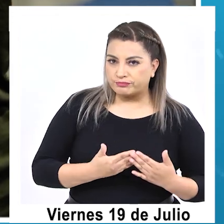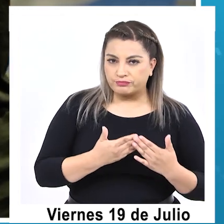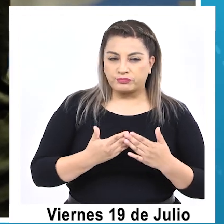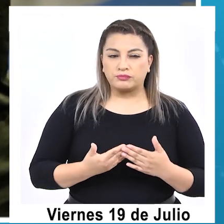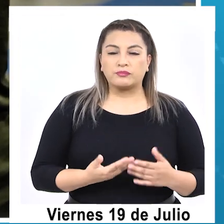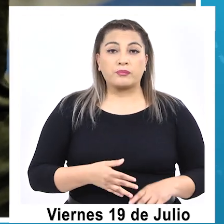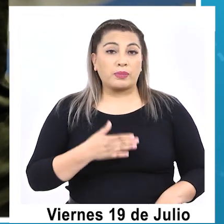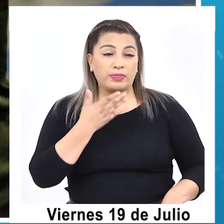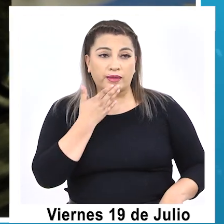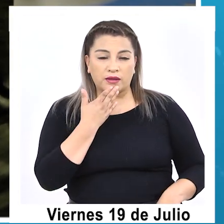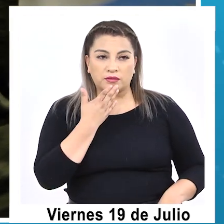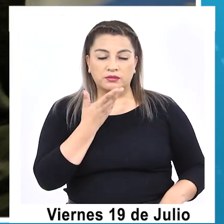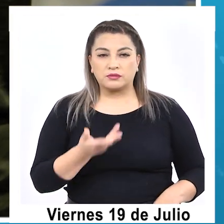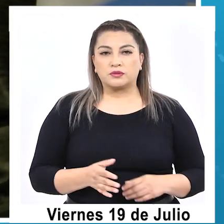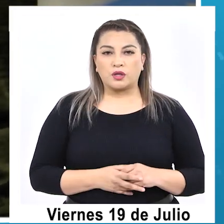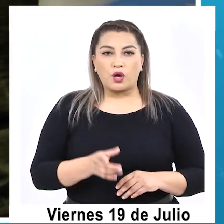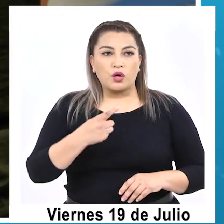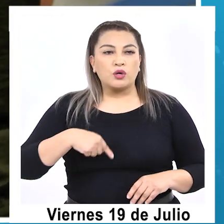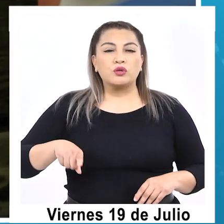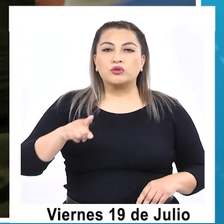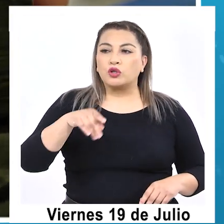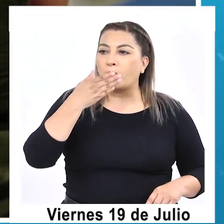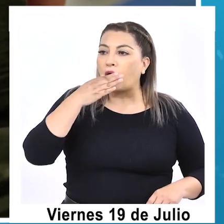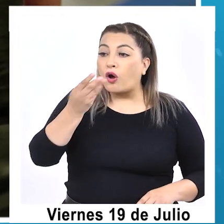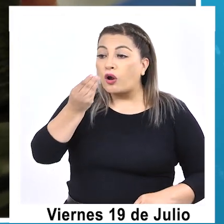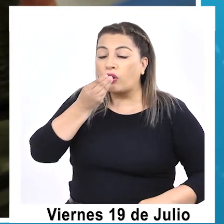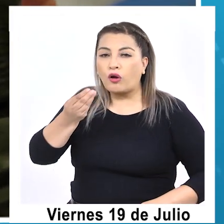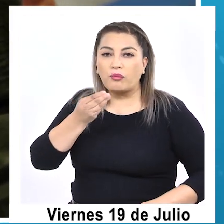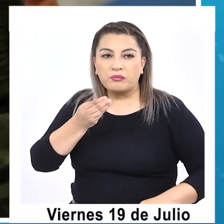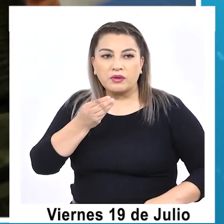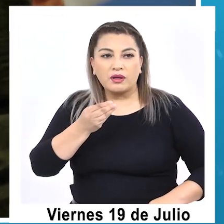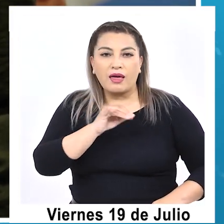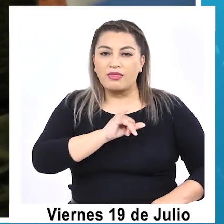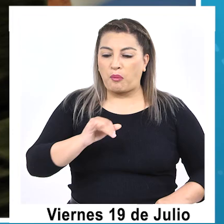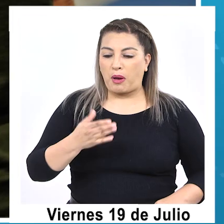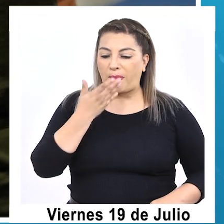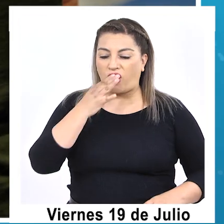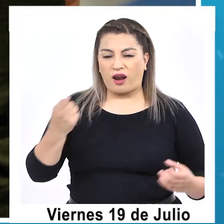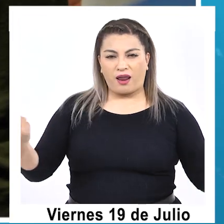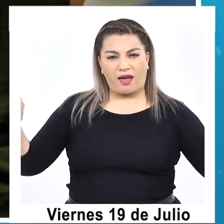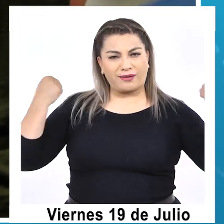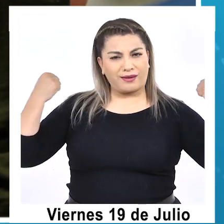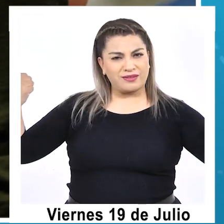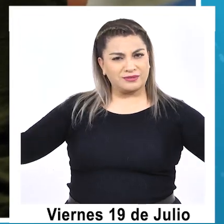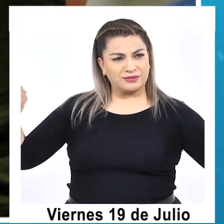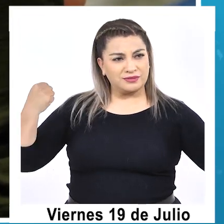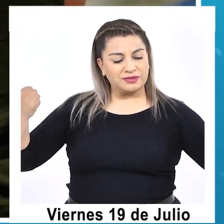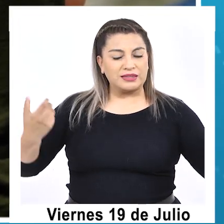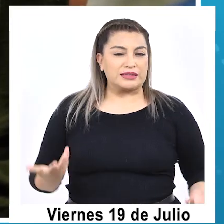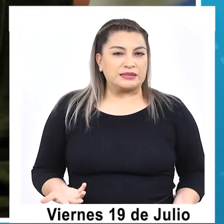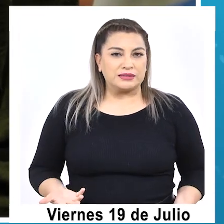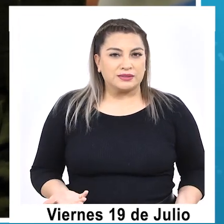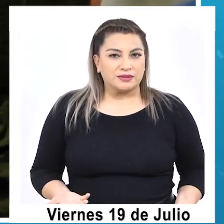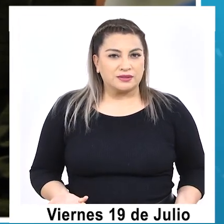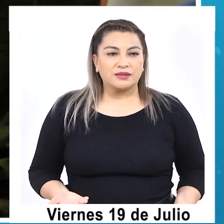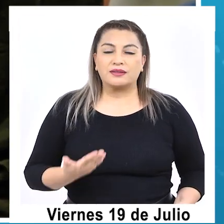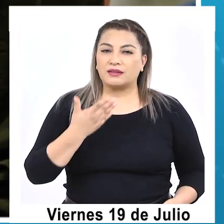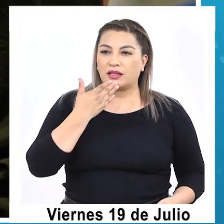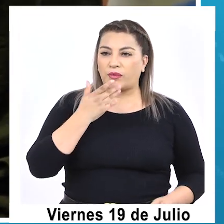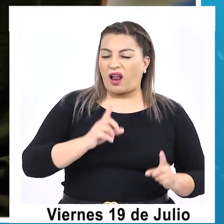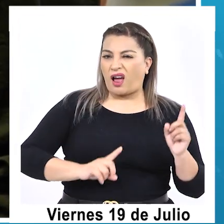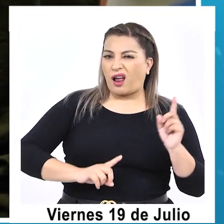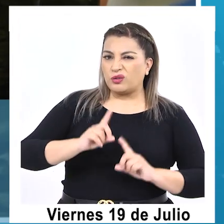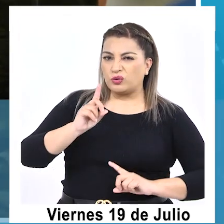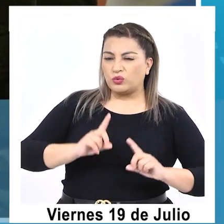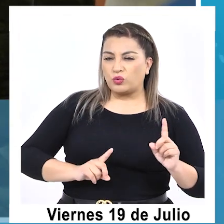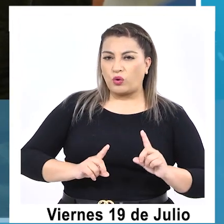alimentación, sin embargo, dice, mientras también mejor se alimente, más se va a poder ejercitar. Pero no habla del ejercicio en sí, y también se escucha por